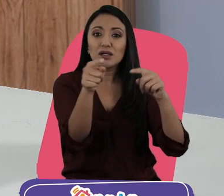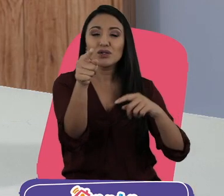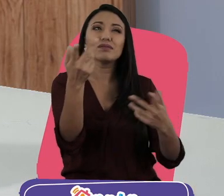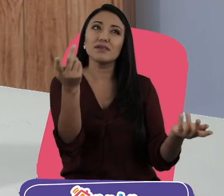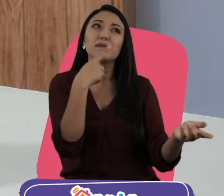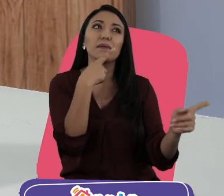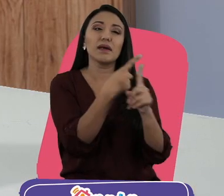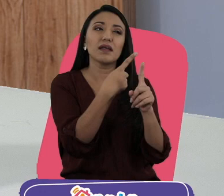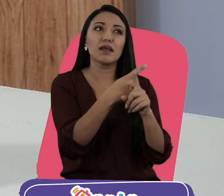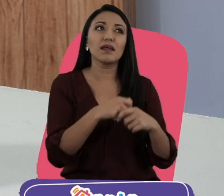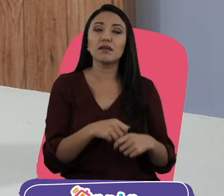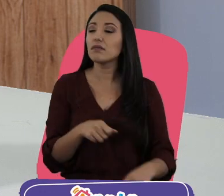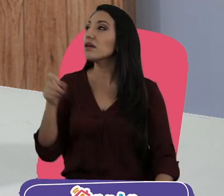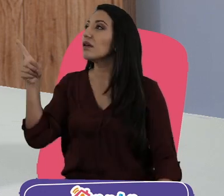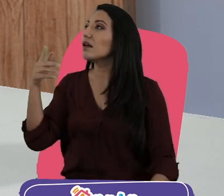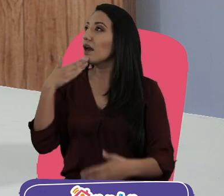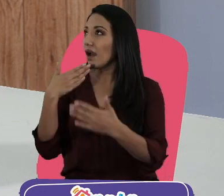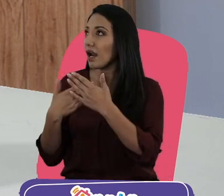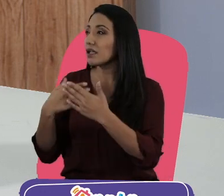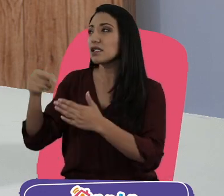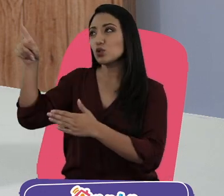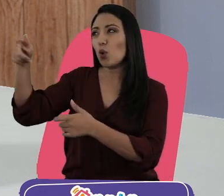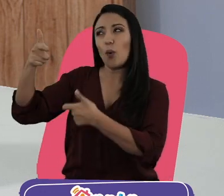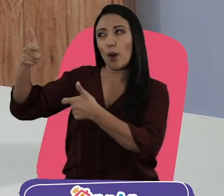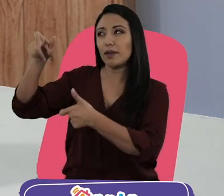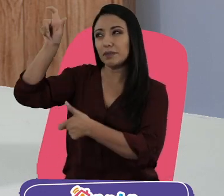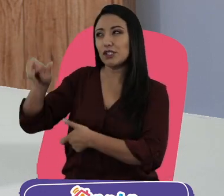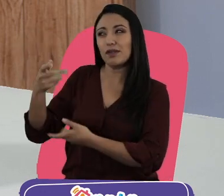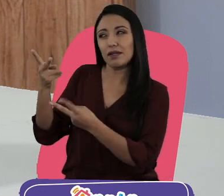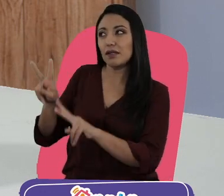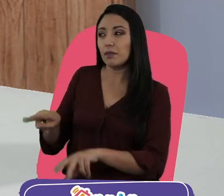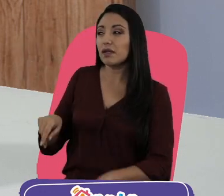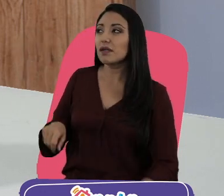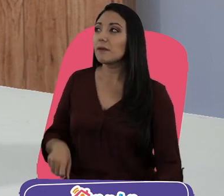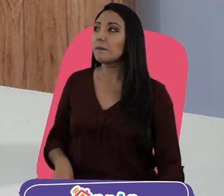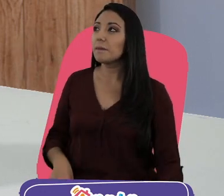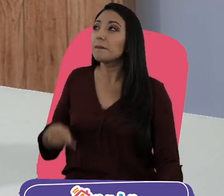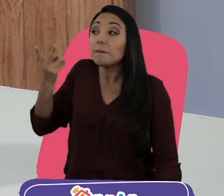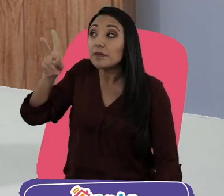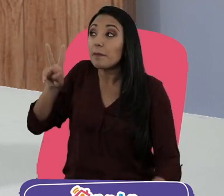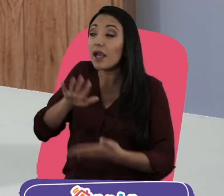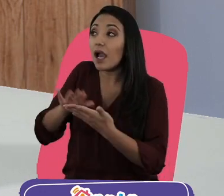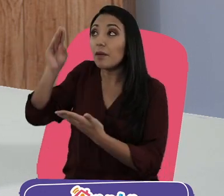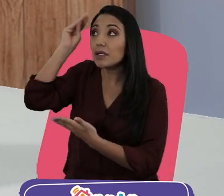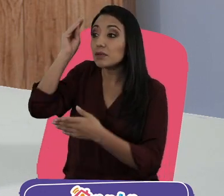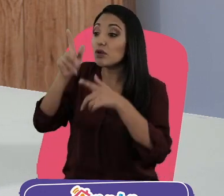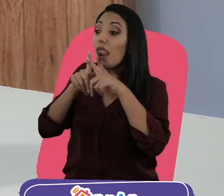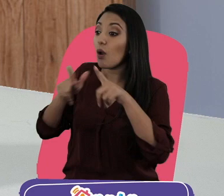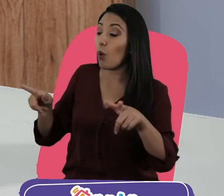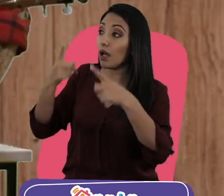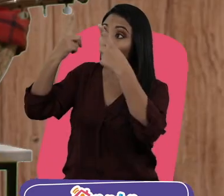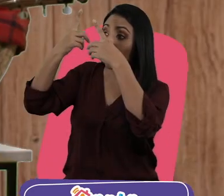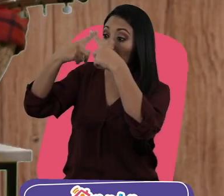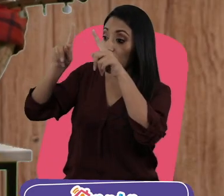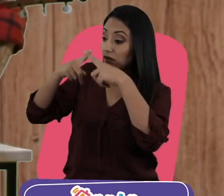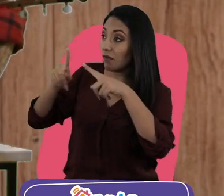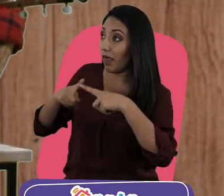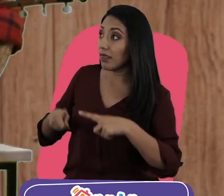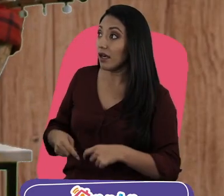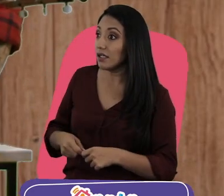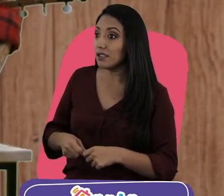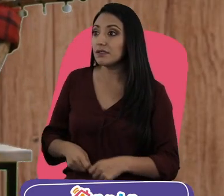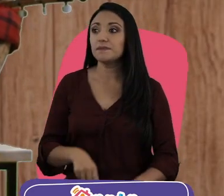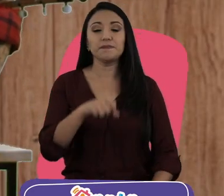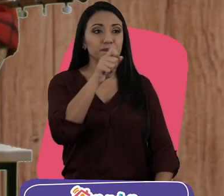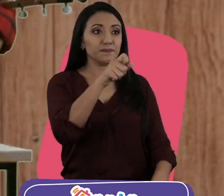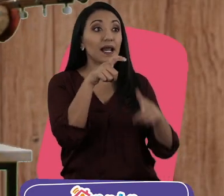negar? ¡Gracias, Santi! ¡Tú también eres un bacán! Gracias. Además, aprendimos mucho sobre los tipos de lenguaje. ¿Recuerden el